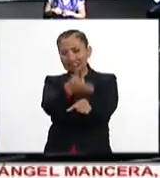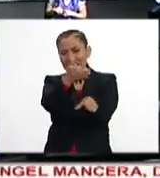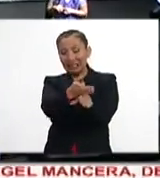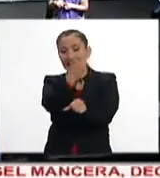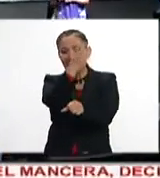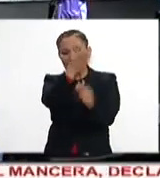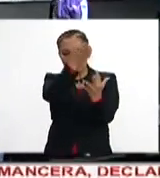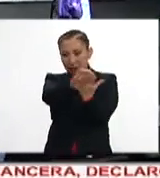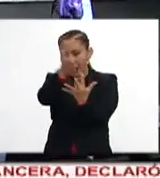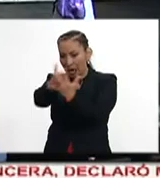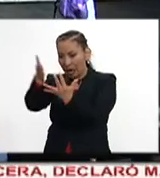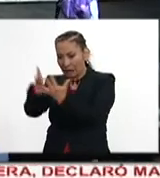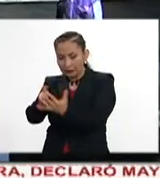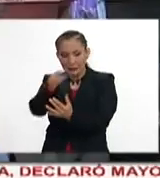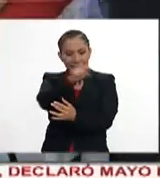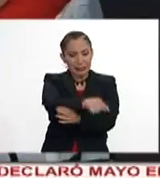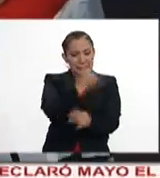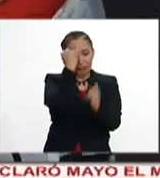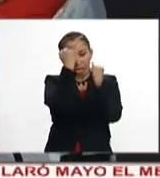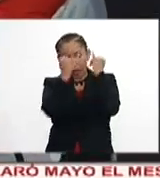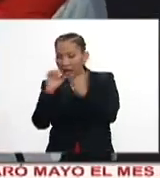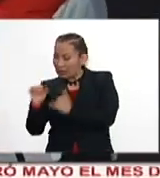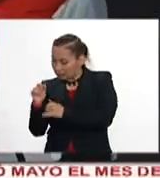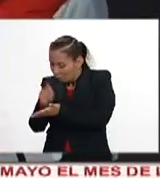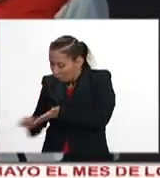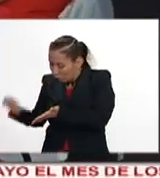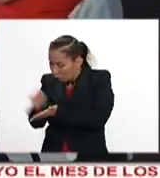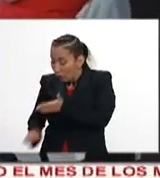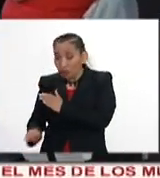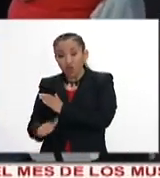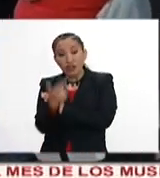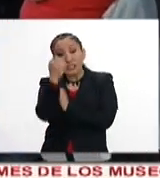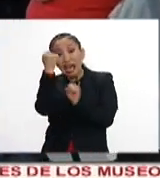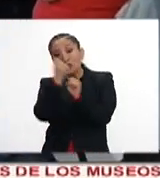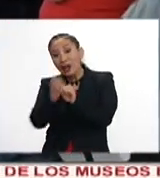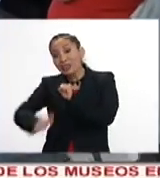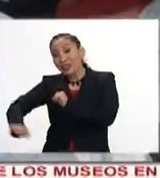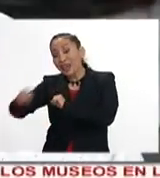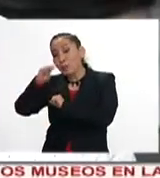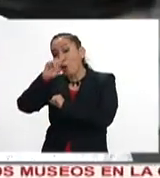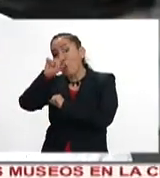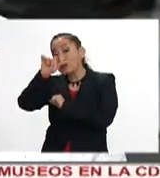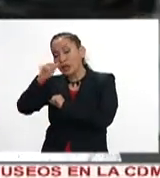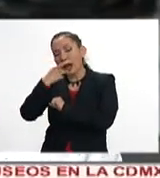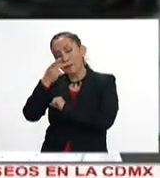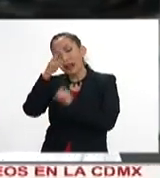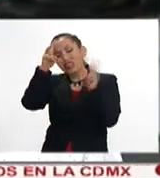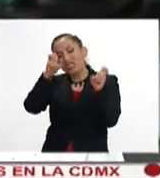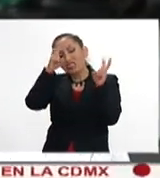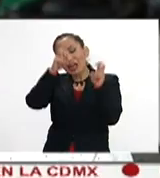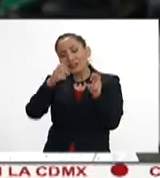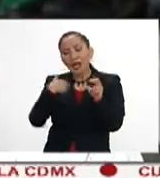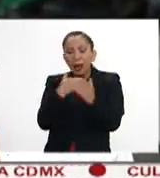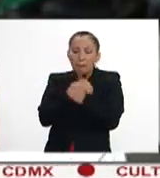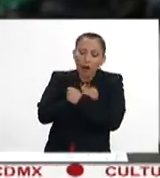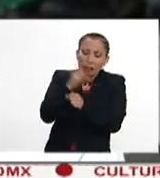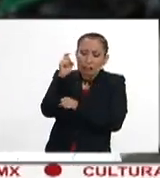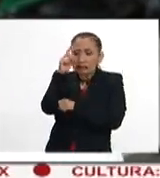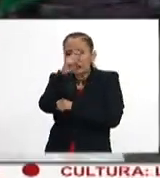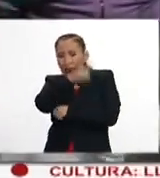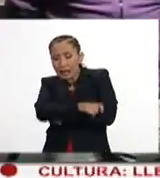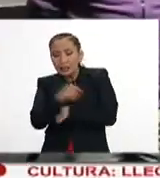3 actos que el genio de Salzburgo escribió a los 12 años y que habla sobre las complejidades del amor. En